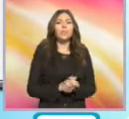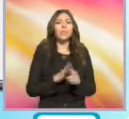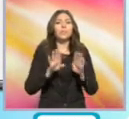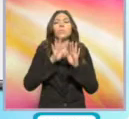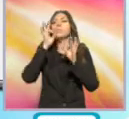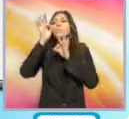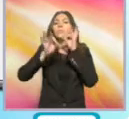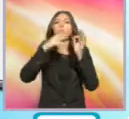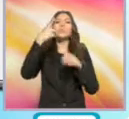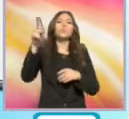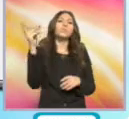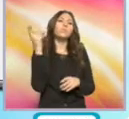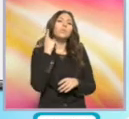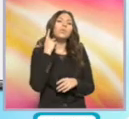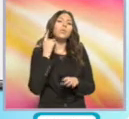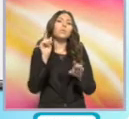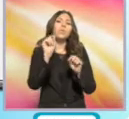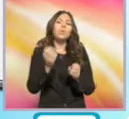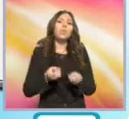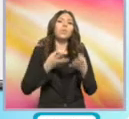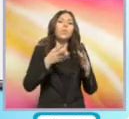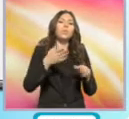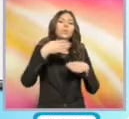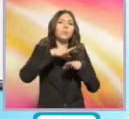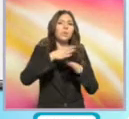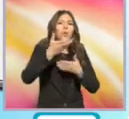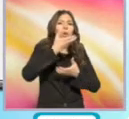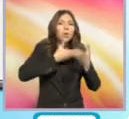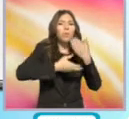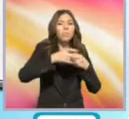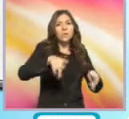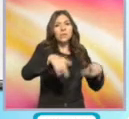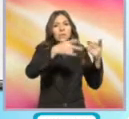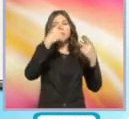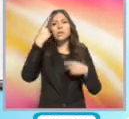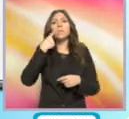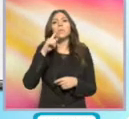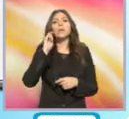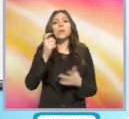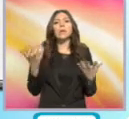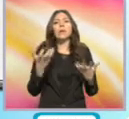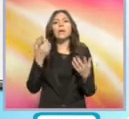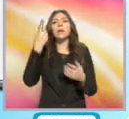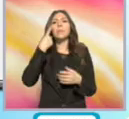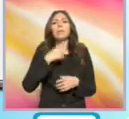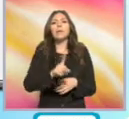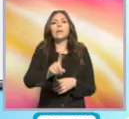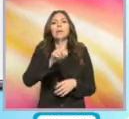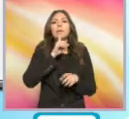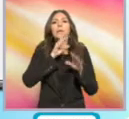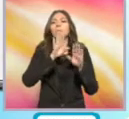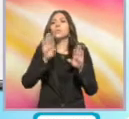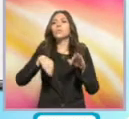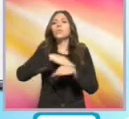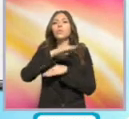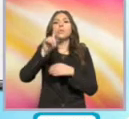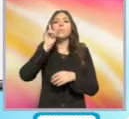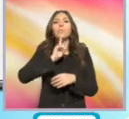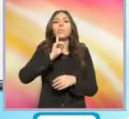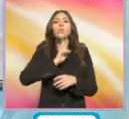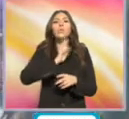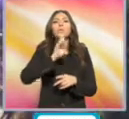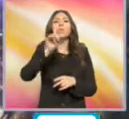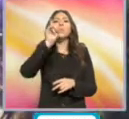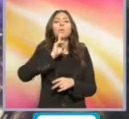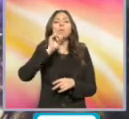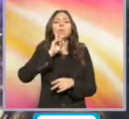propaganda política con un toque comercial que se crea para callar las voces de las mujeres feministas que ya